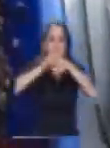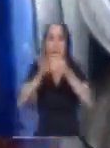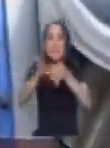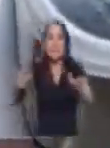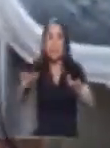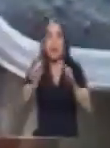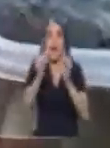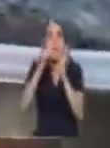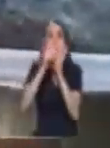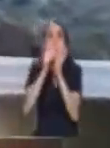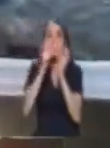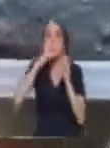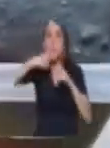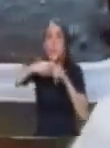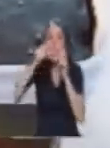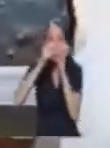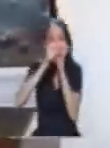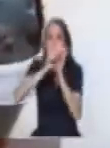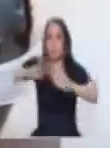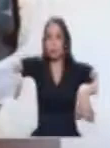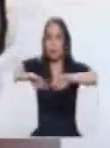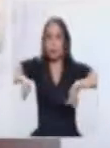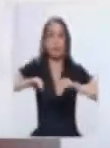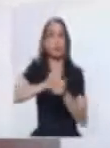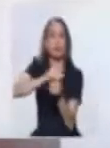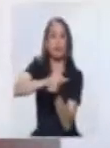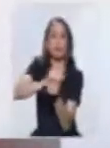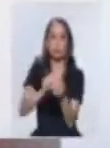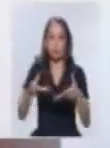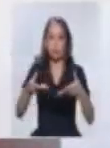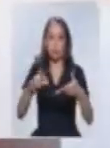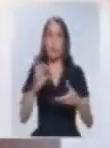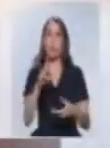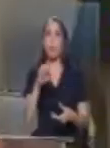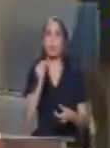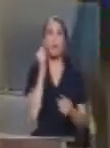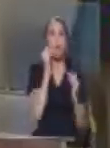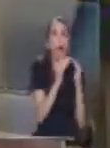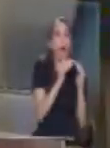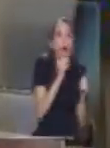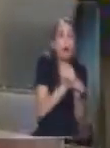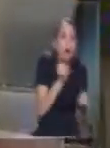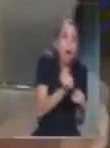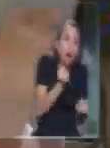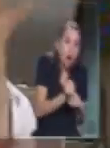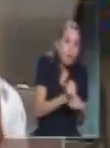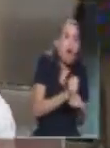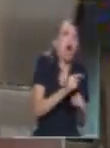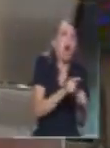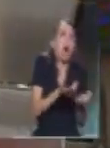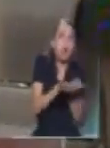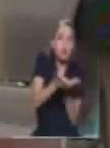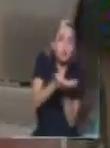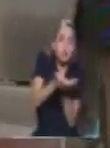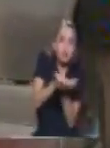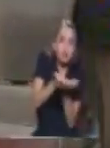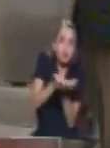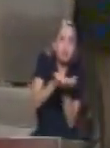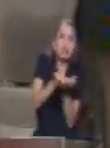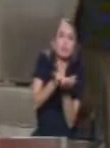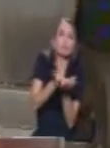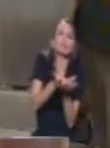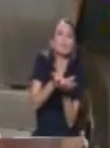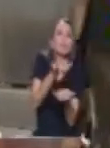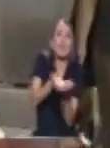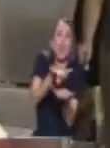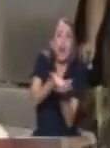siendo pulpa. Un proceso bastante más corto de lo que podría ser en la casa de cualquier isleña. En cambio, en la casa uno tiene que pasarlo por un...